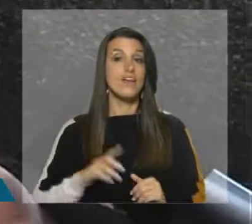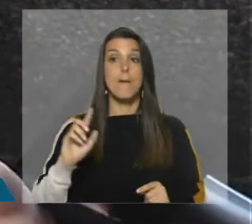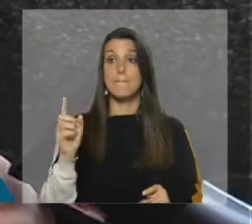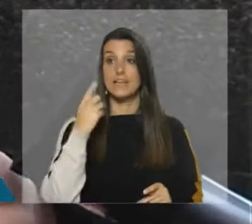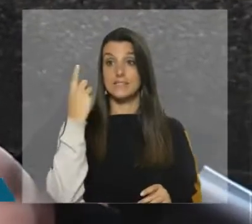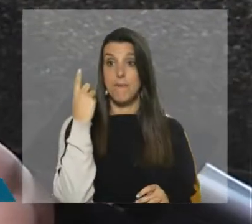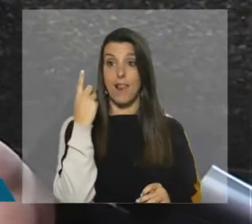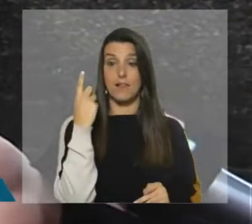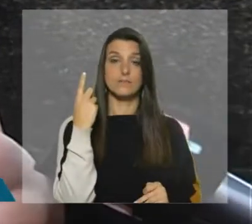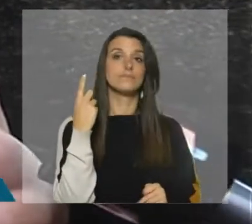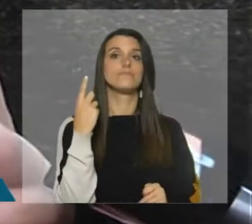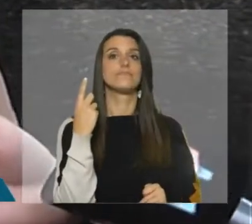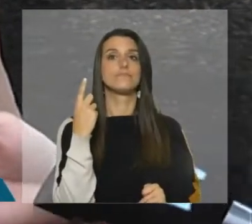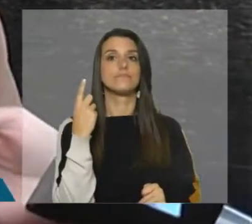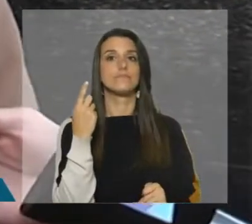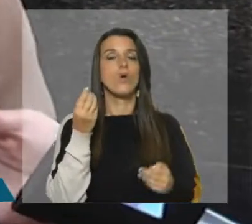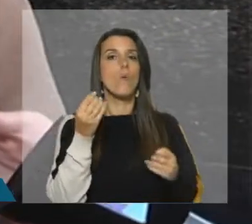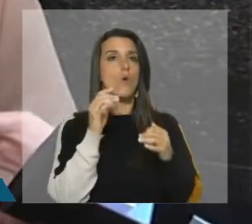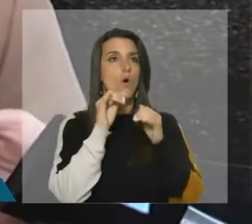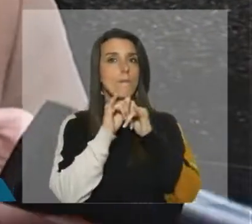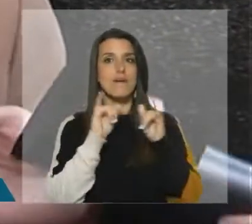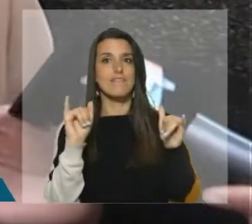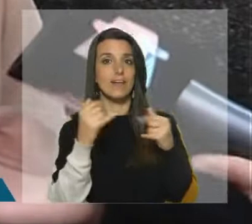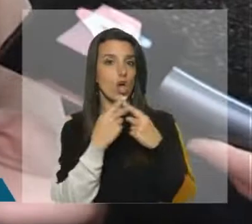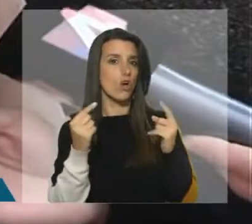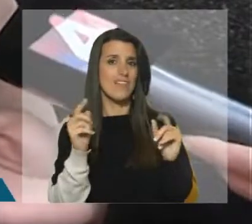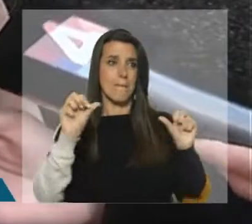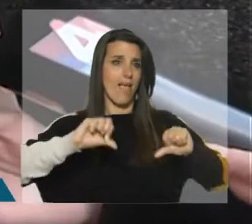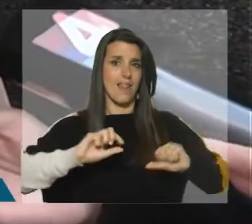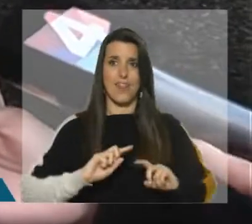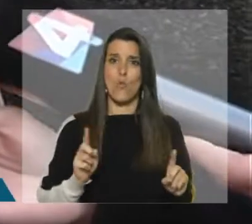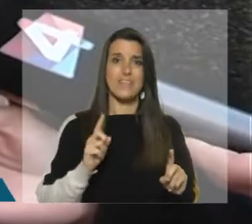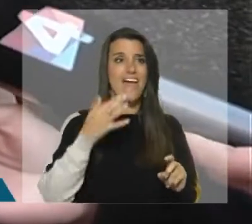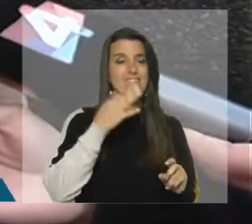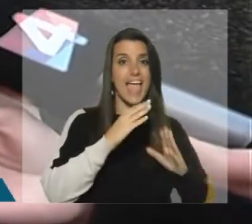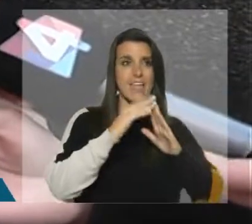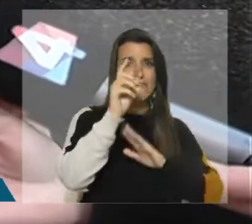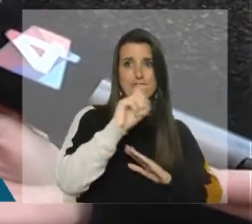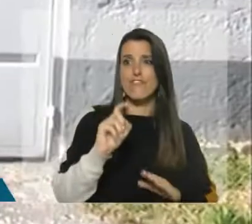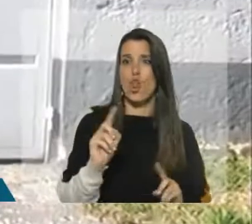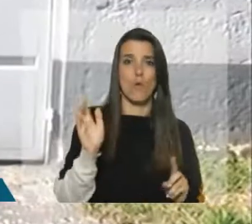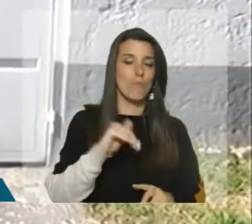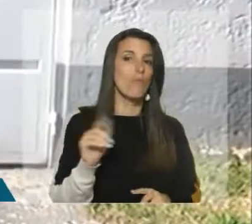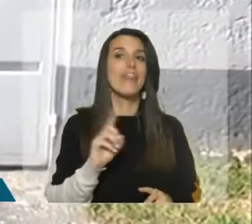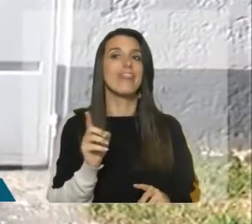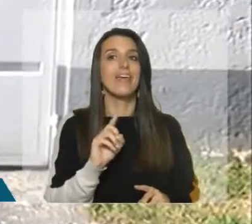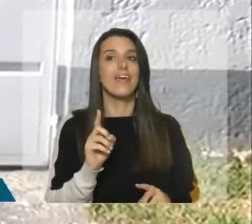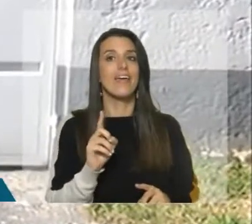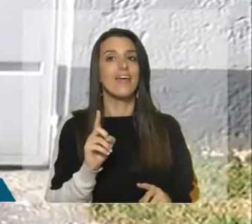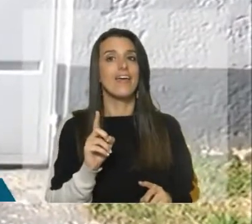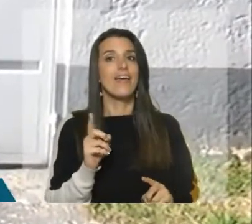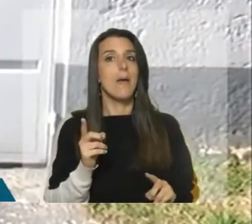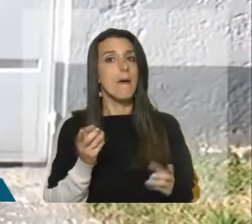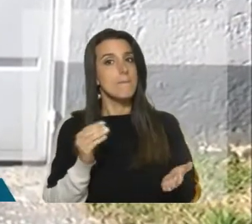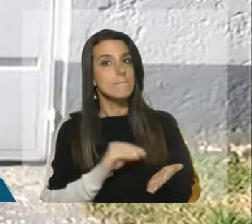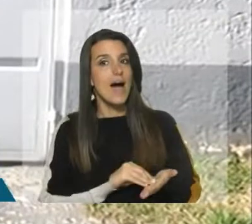es dar un mensaje de que estas cosas no están bien, de que no pueden pasar y que además, bueno,